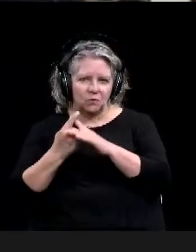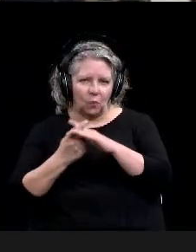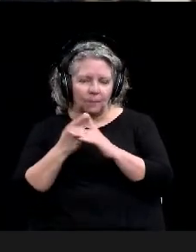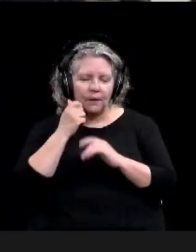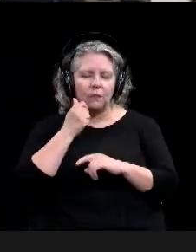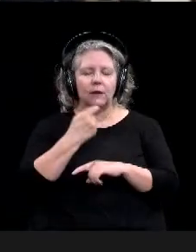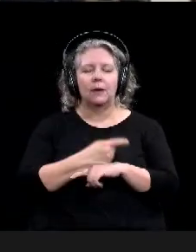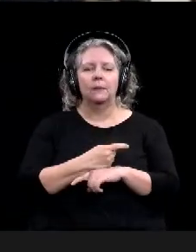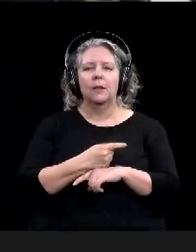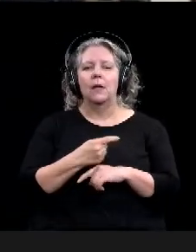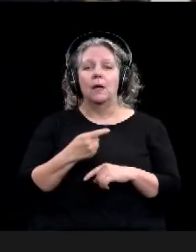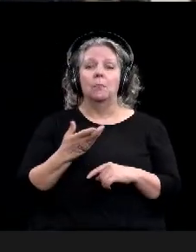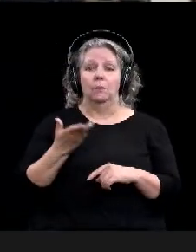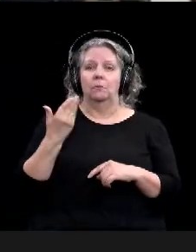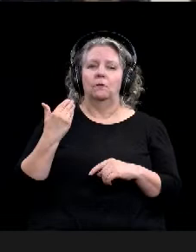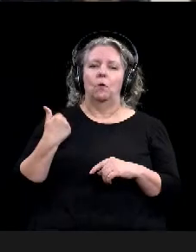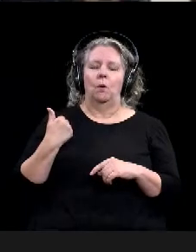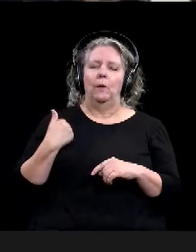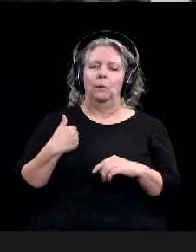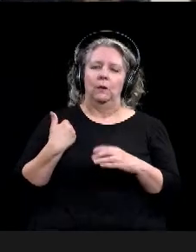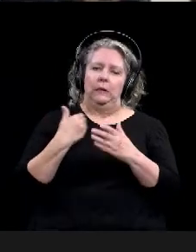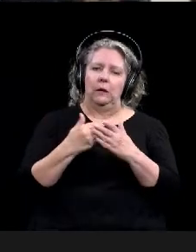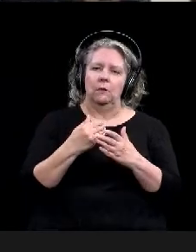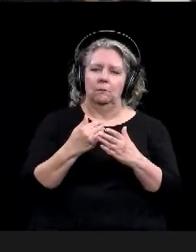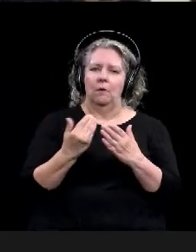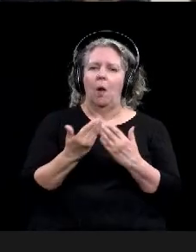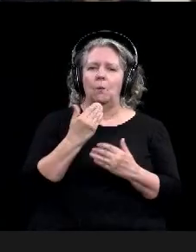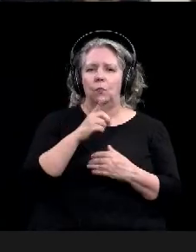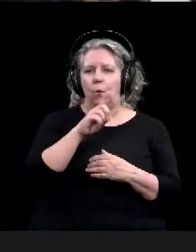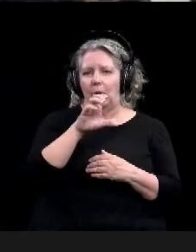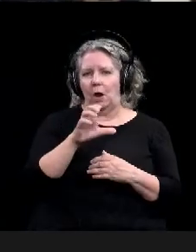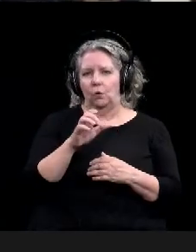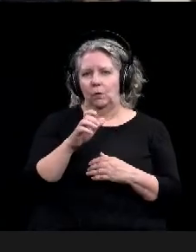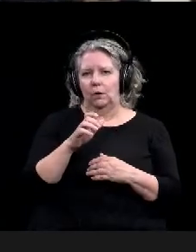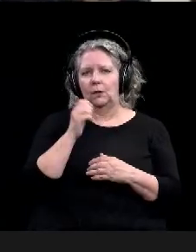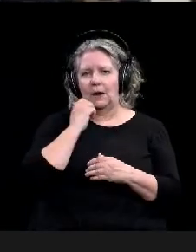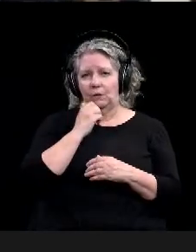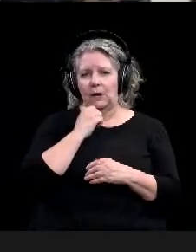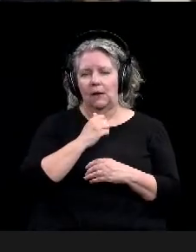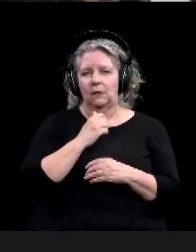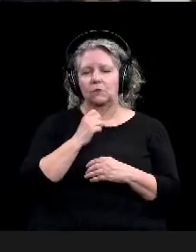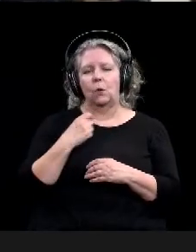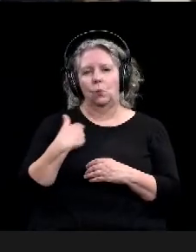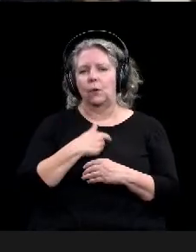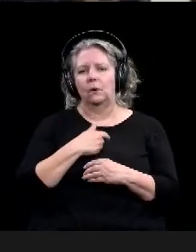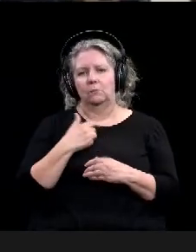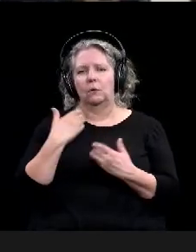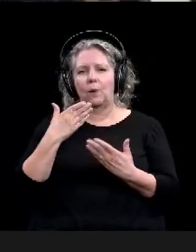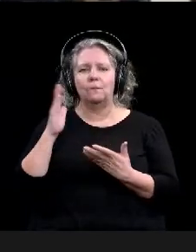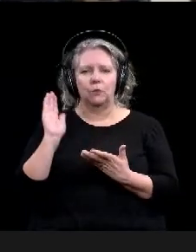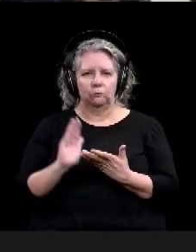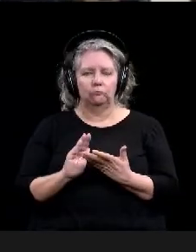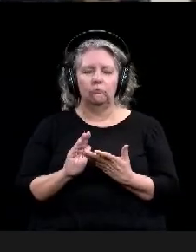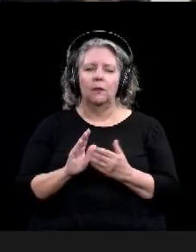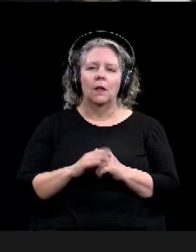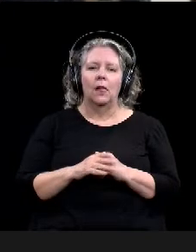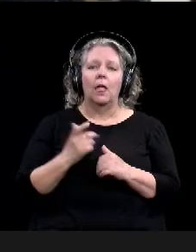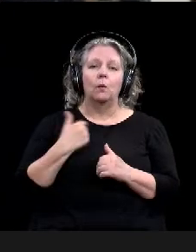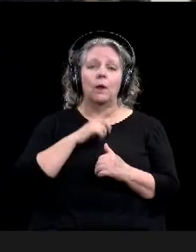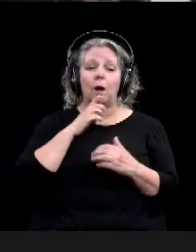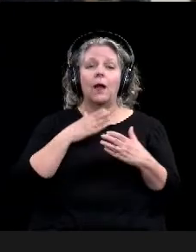unos más números asaltos en algunos meses atrás continuamos a estar